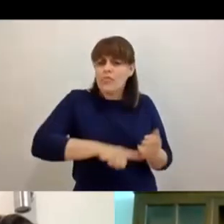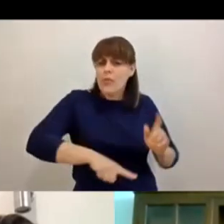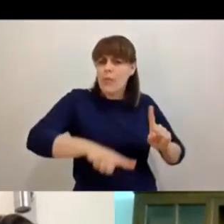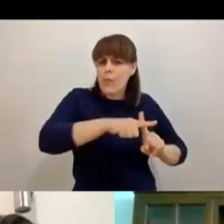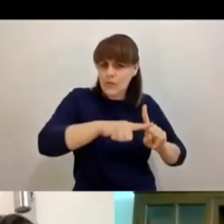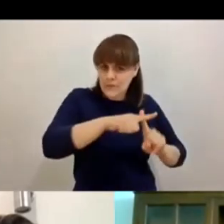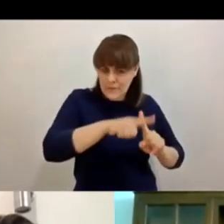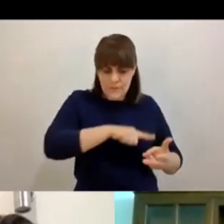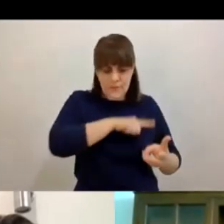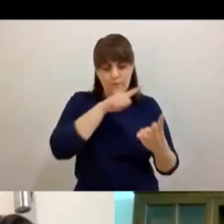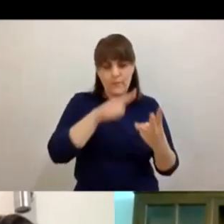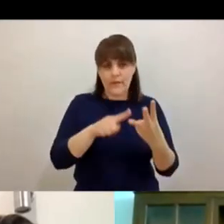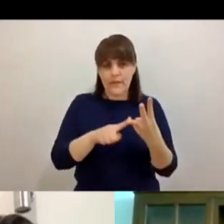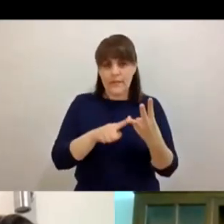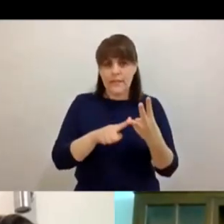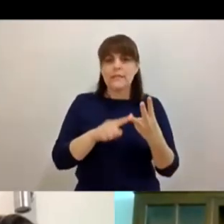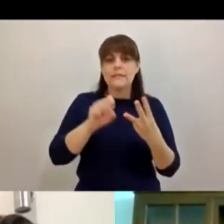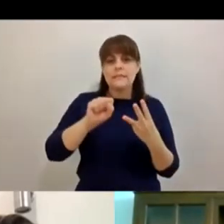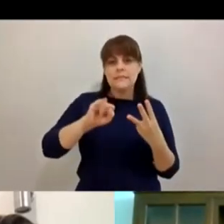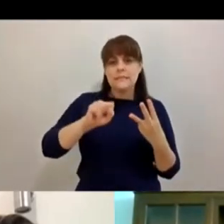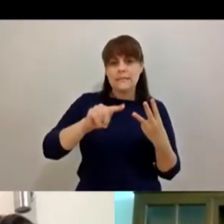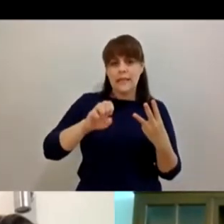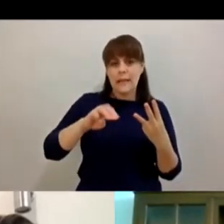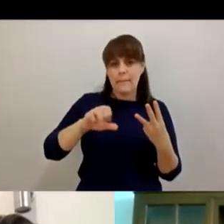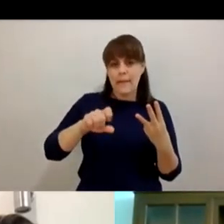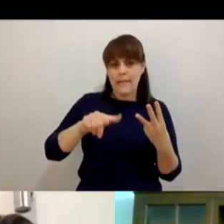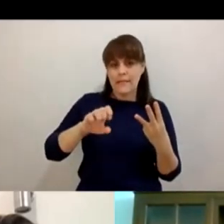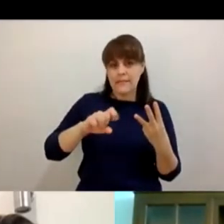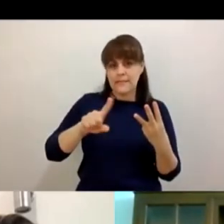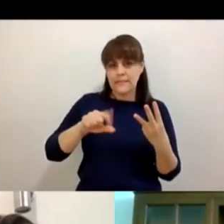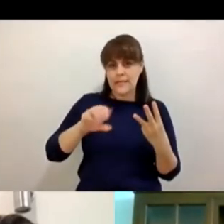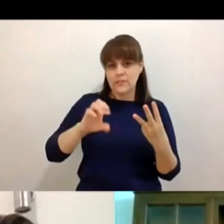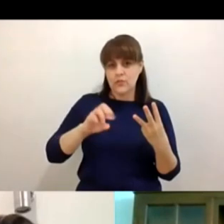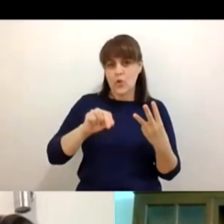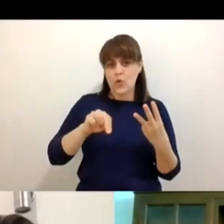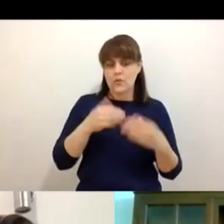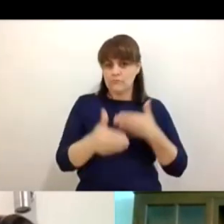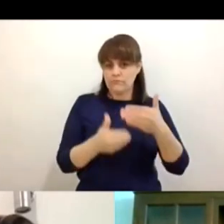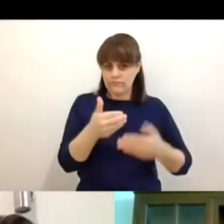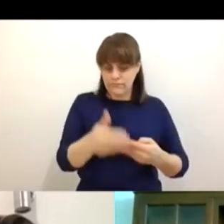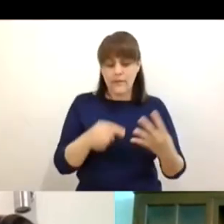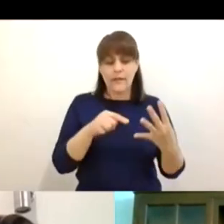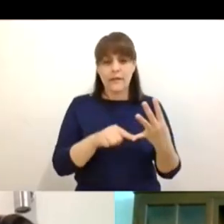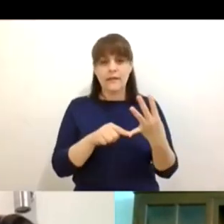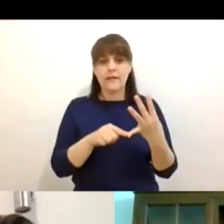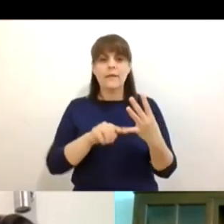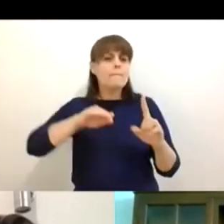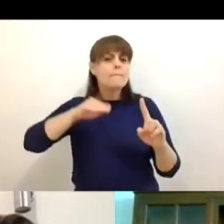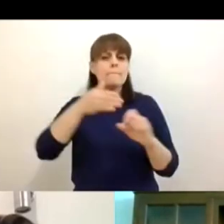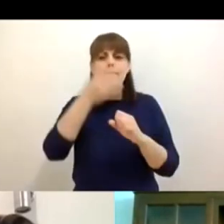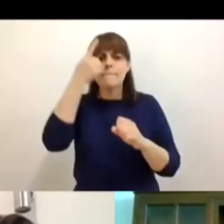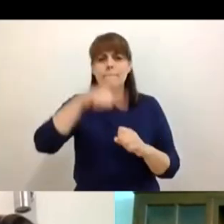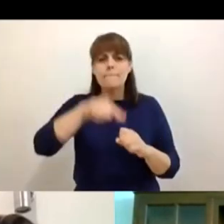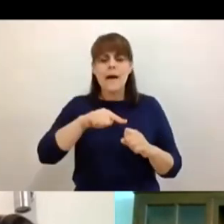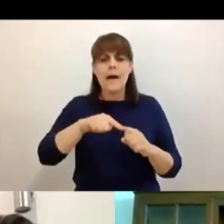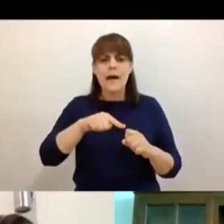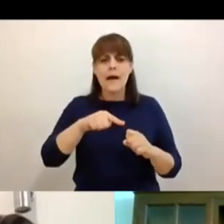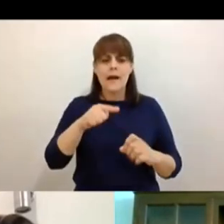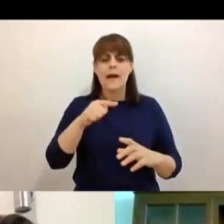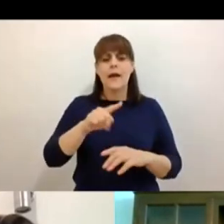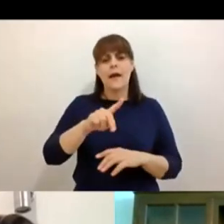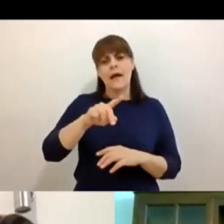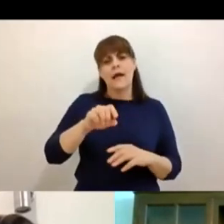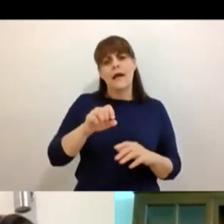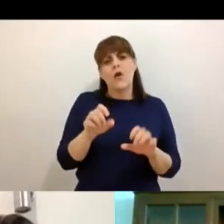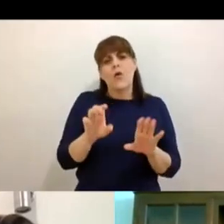habló Carla. Y el tercero, el fin del actual sistema de justicia penal para adolescentes. En el primer punto decía el tema